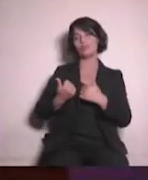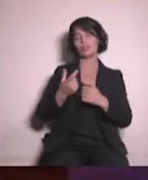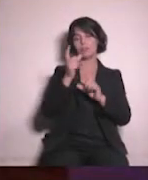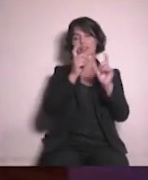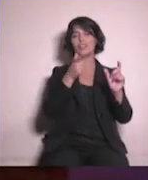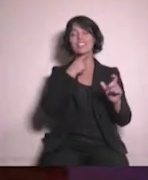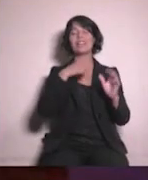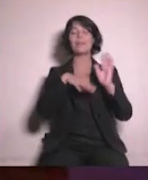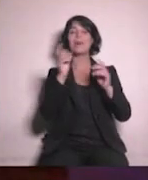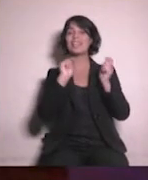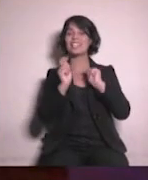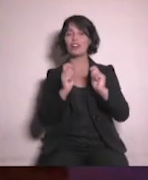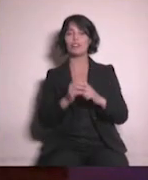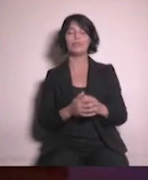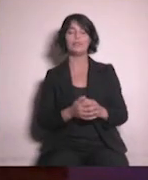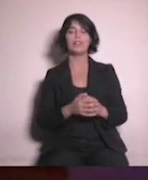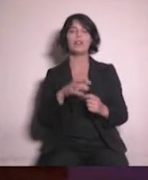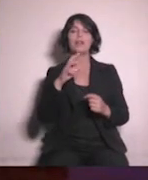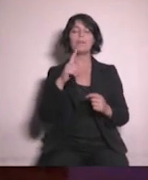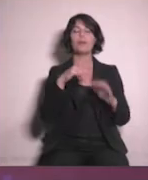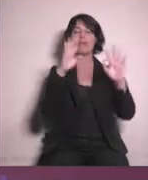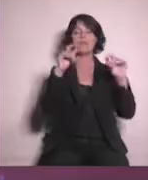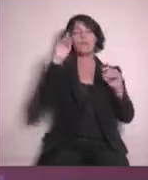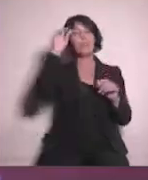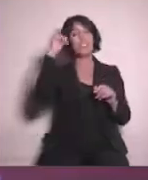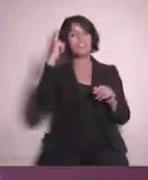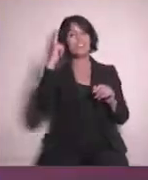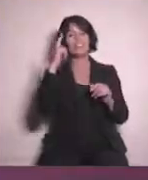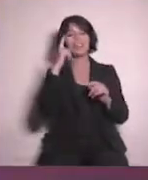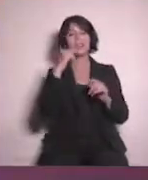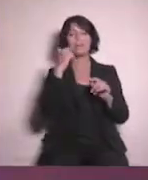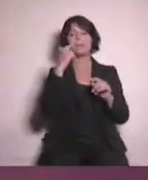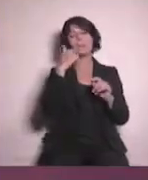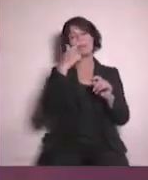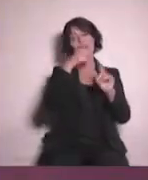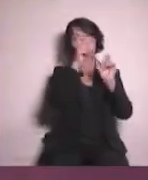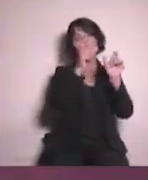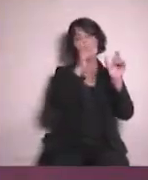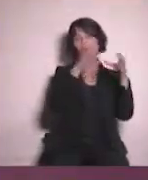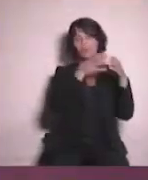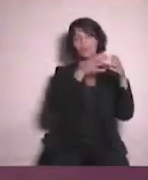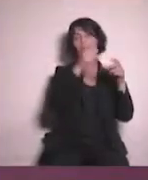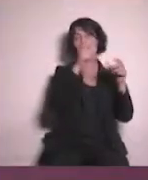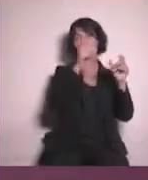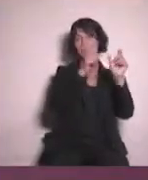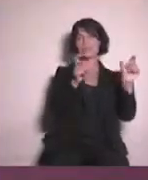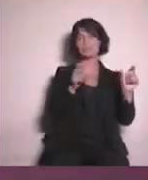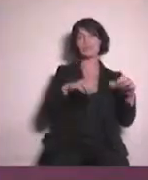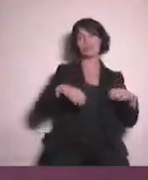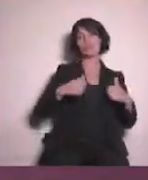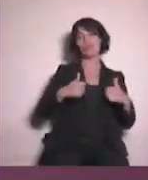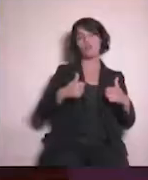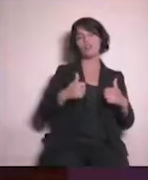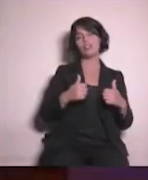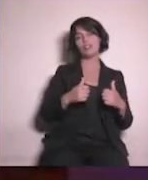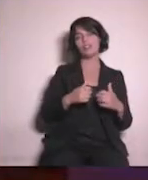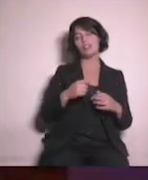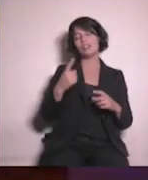menos riesgo. Pero en la misma lógica, son para los más jóvenes y para los que están muy cercanos a la pensión.